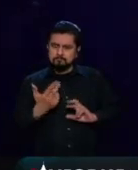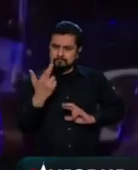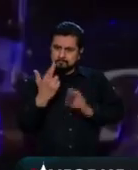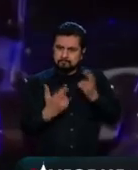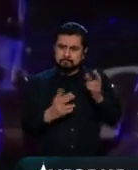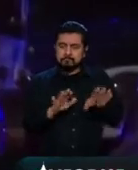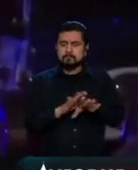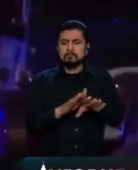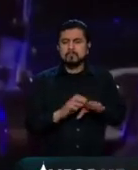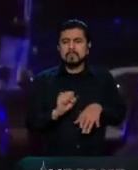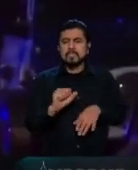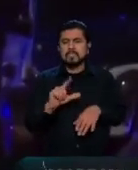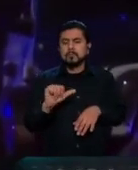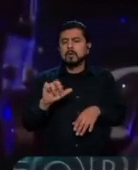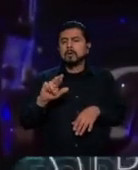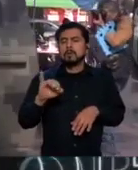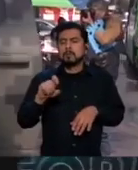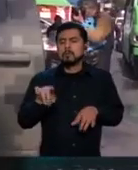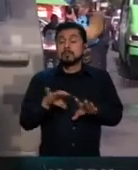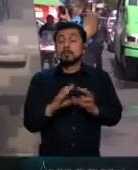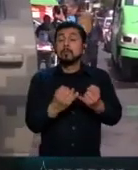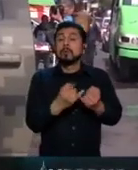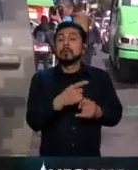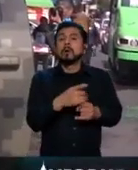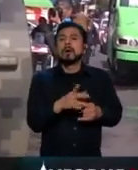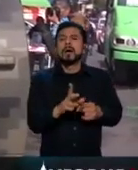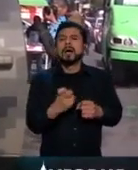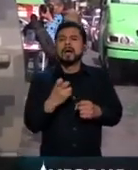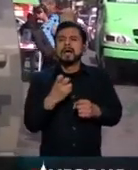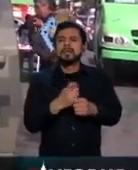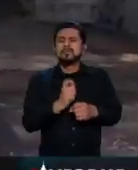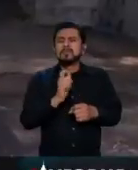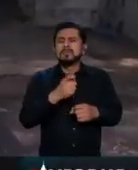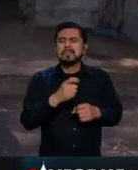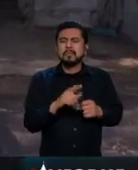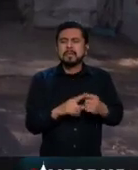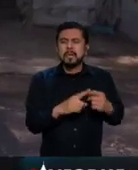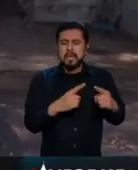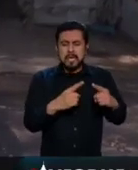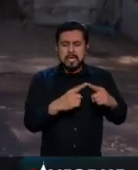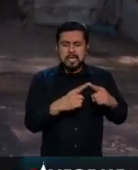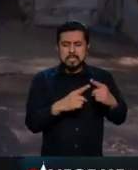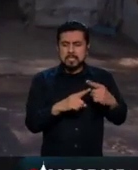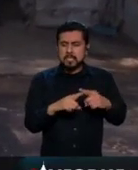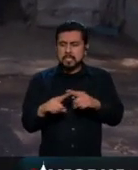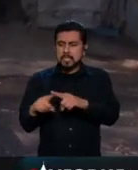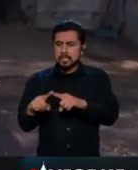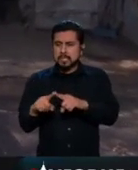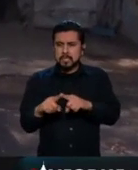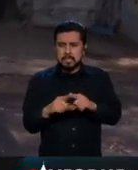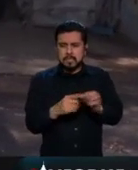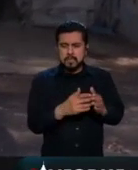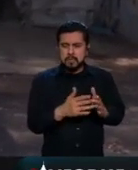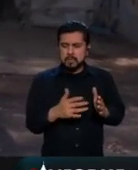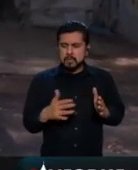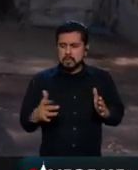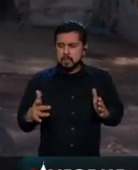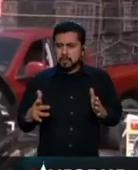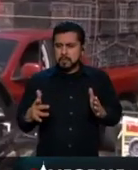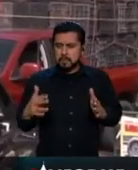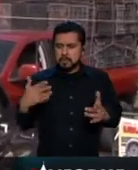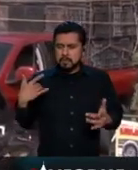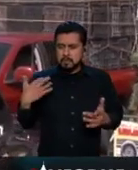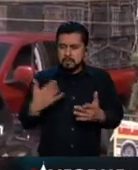esto es que en esta presencia de la Iglesia en diferentes momentos, esa agenda que ha querido tener